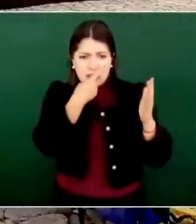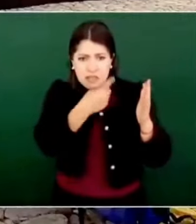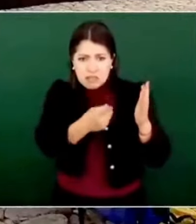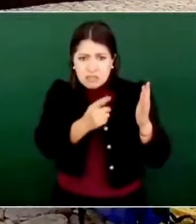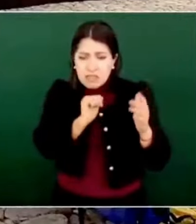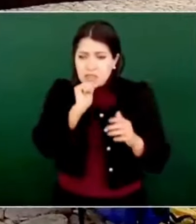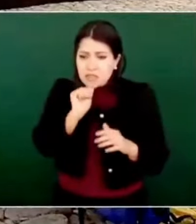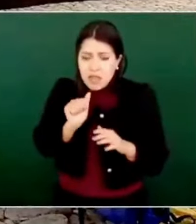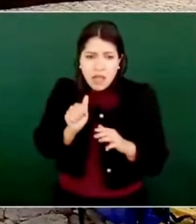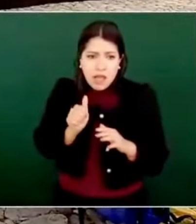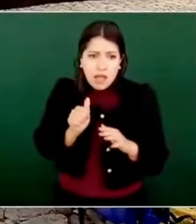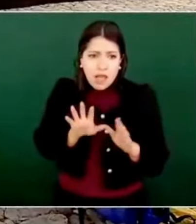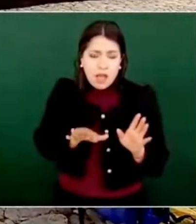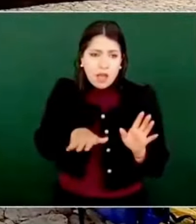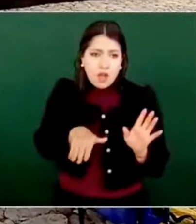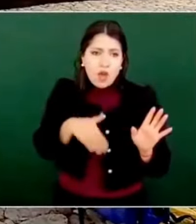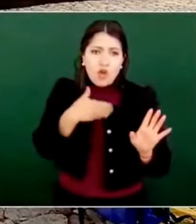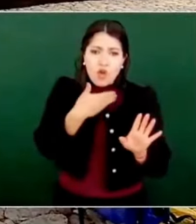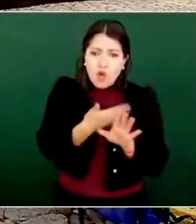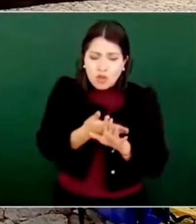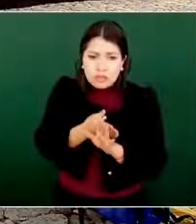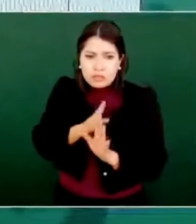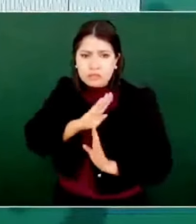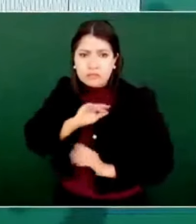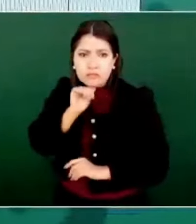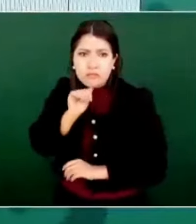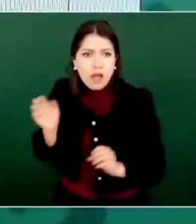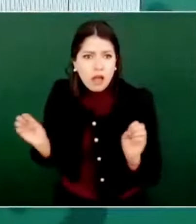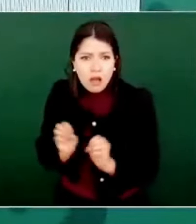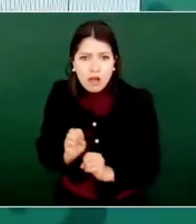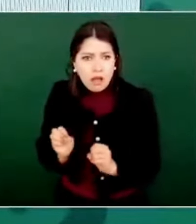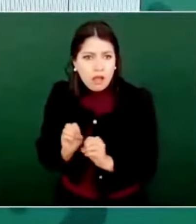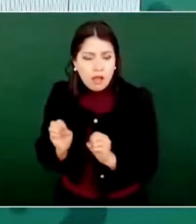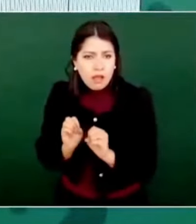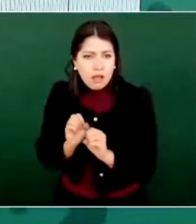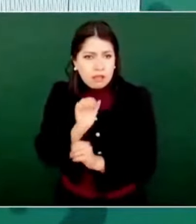del ejército nada